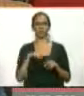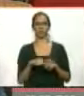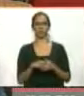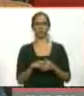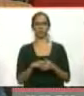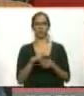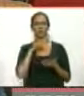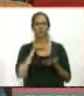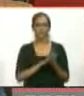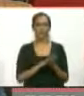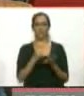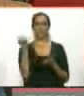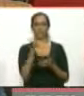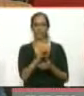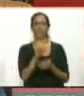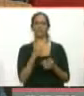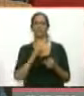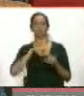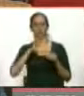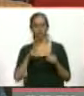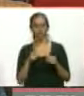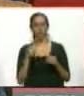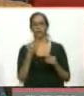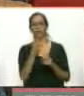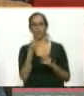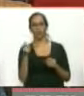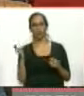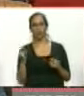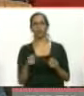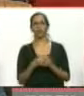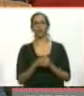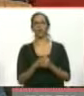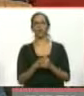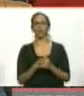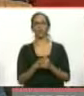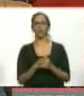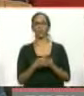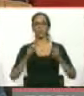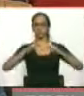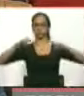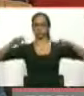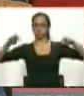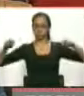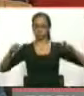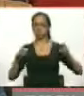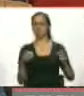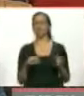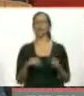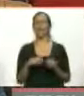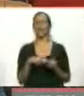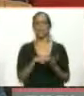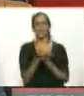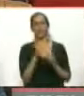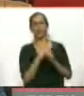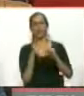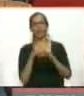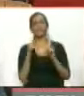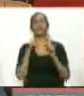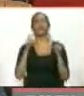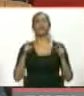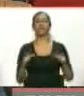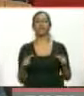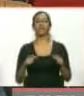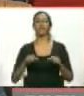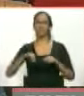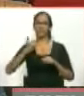muerte asesinatos y hubo saqueos más de 1 corona un huevo de recibo está perfecto y pasaron desviaciones pero y la gente salió en